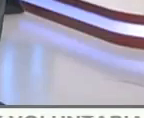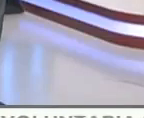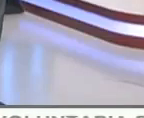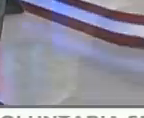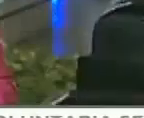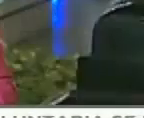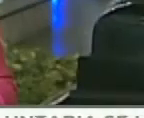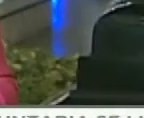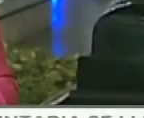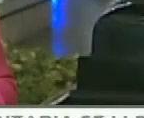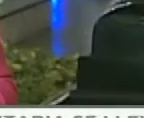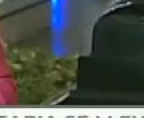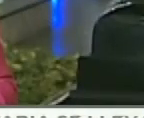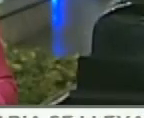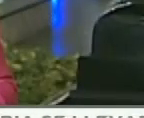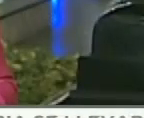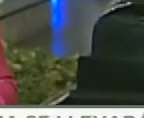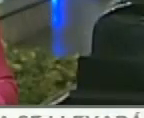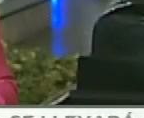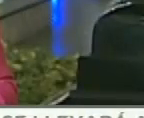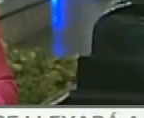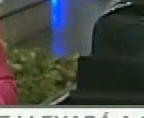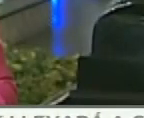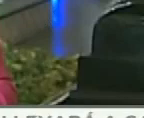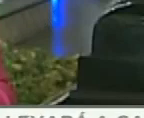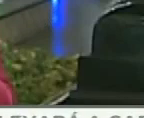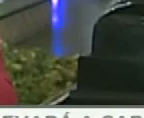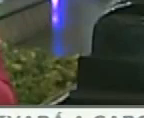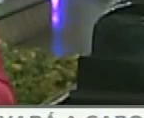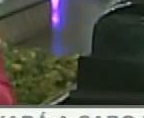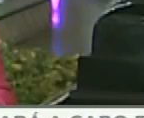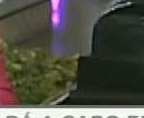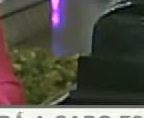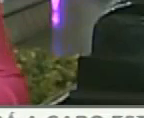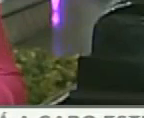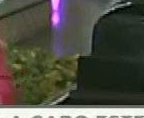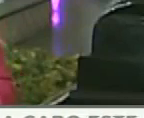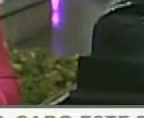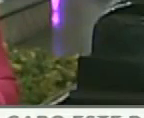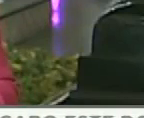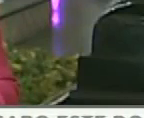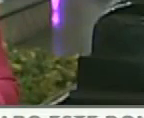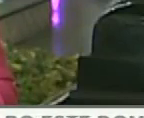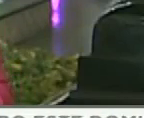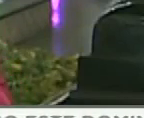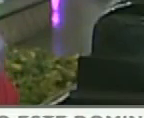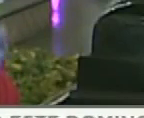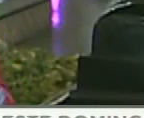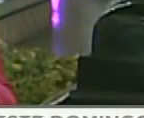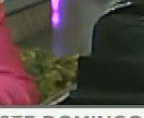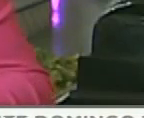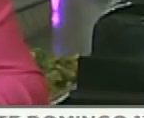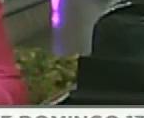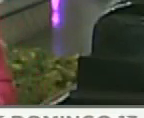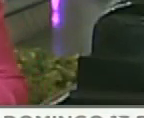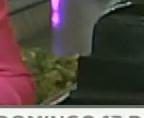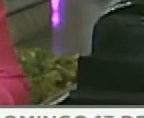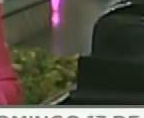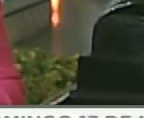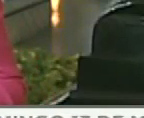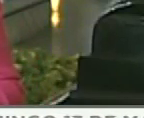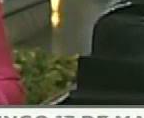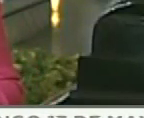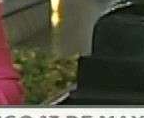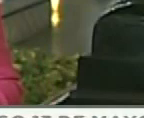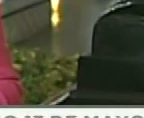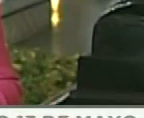noche. Así es, gracias Barry por el contacto informativo que lo establecemos a esta hora desde el Palacio de Miraflores. Al culminar la reunión de